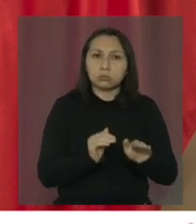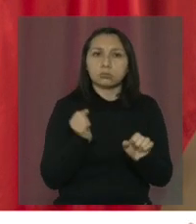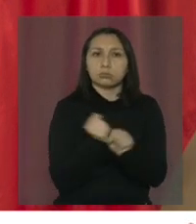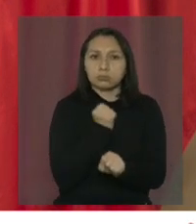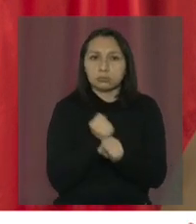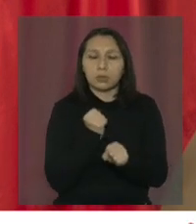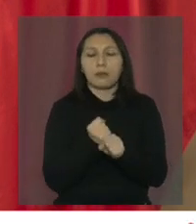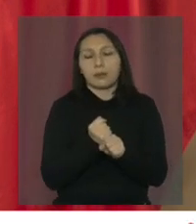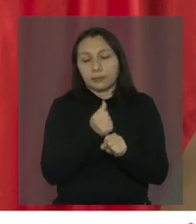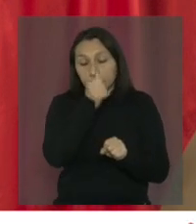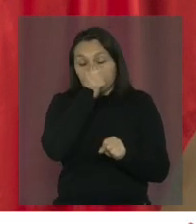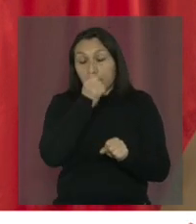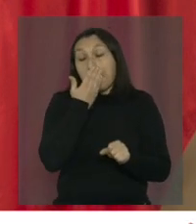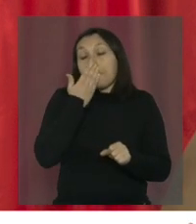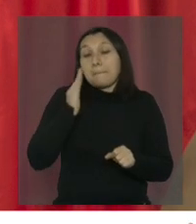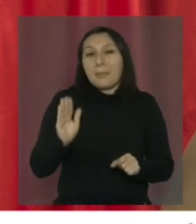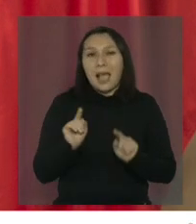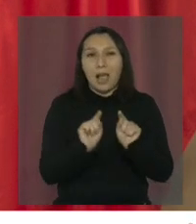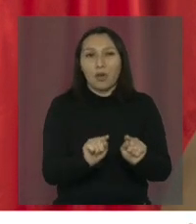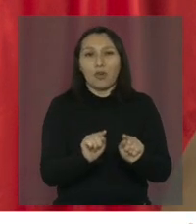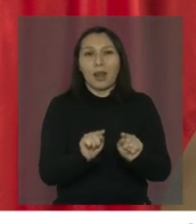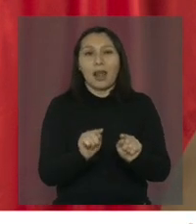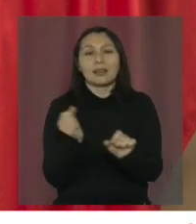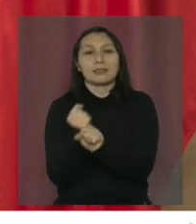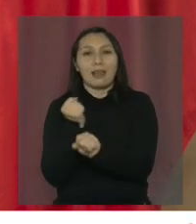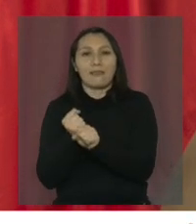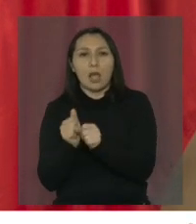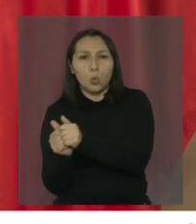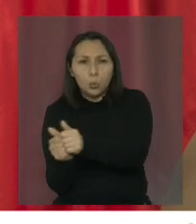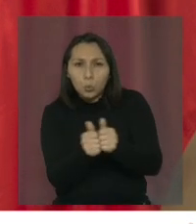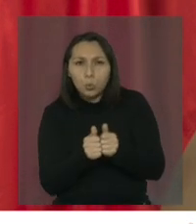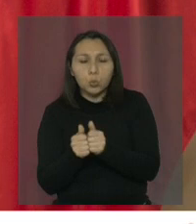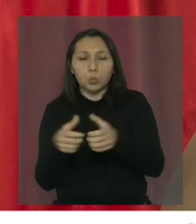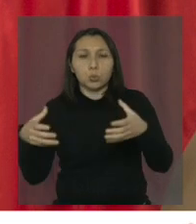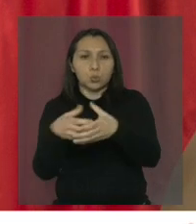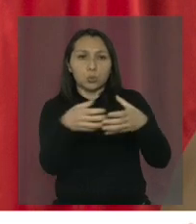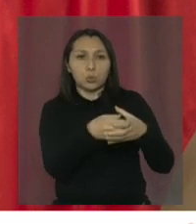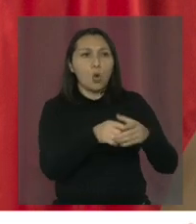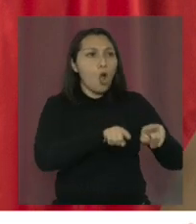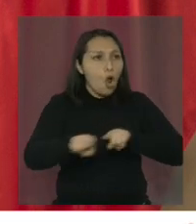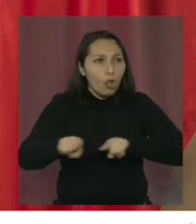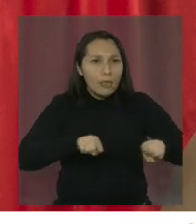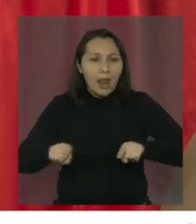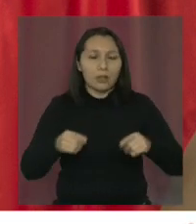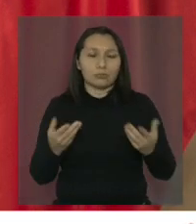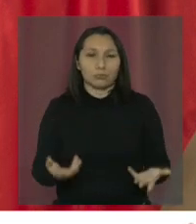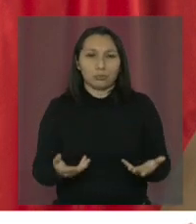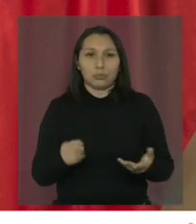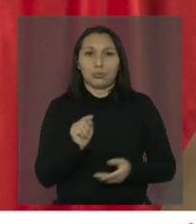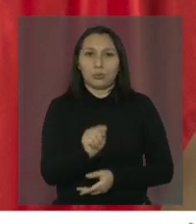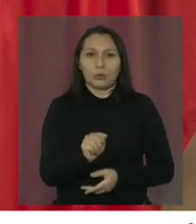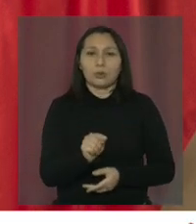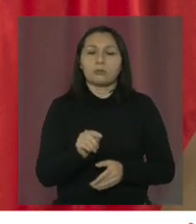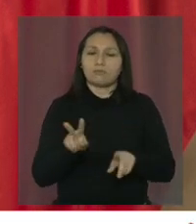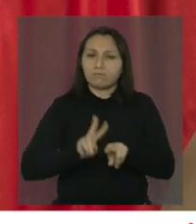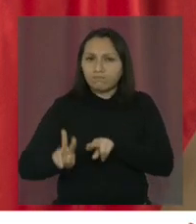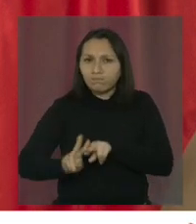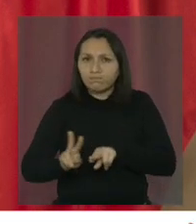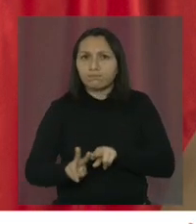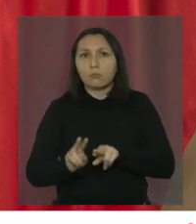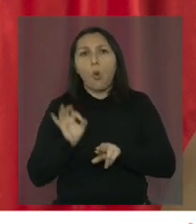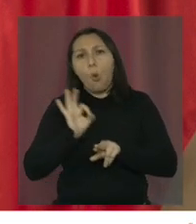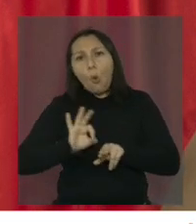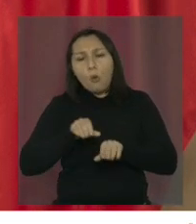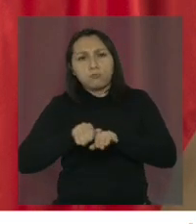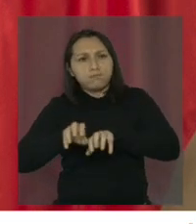obviamente mejorar la el trabajo colectivo las coordinaciones y por lo tanto desempeñar o